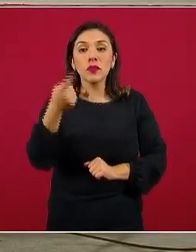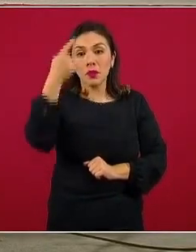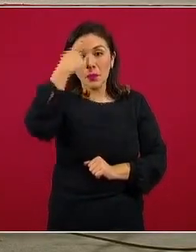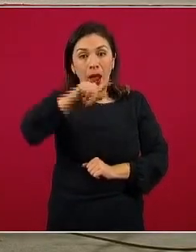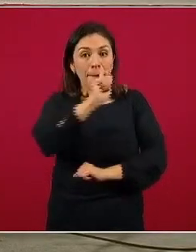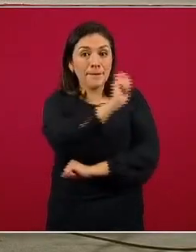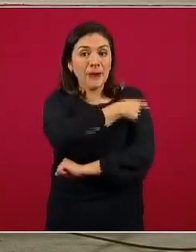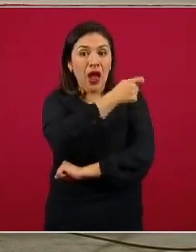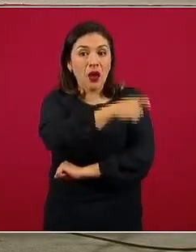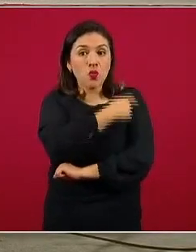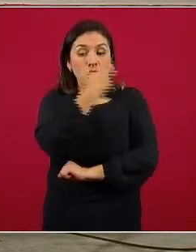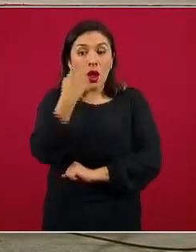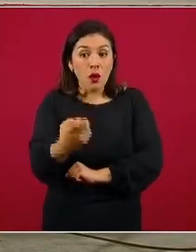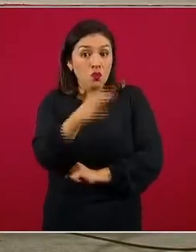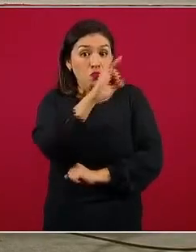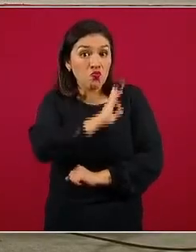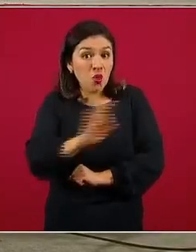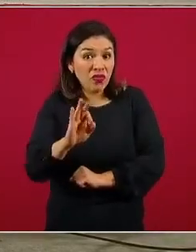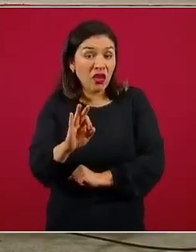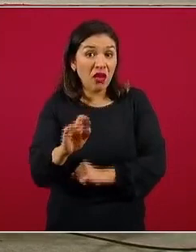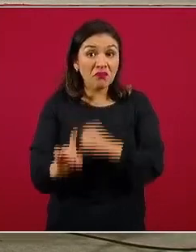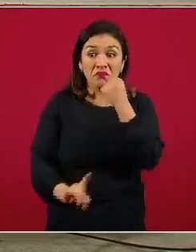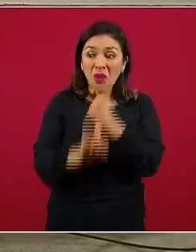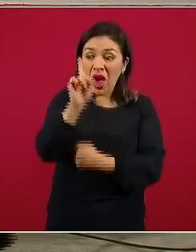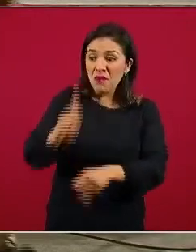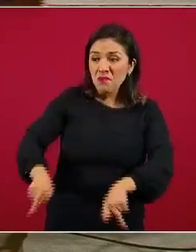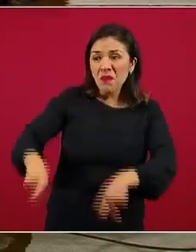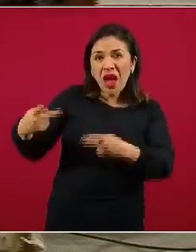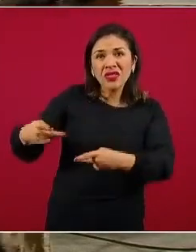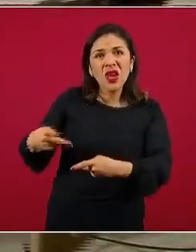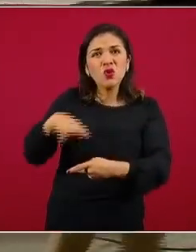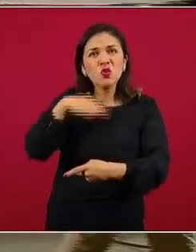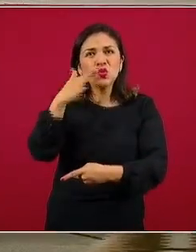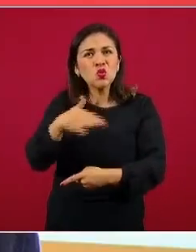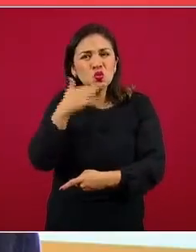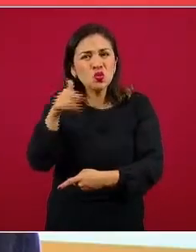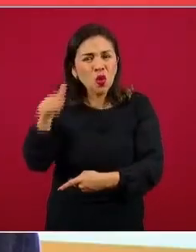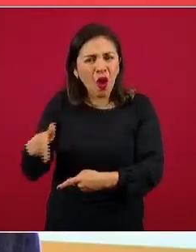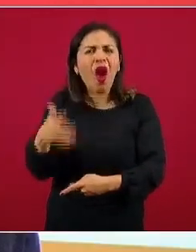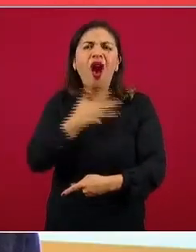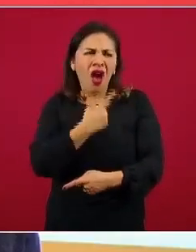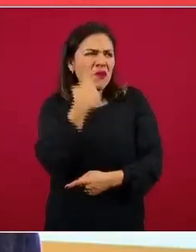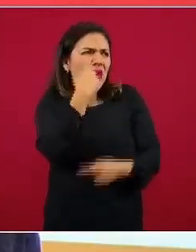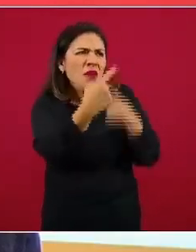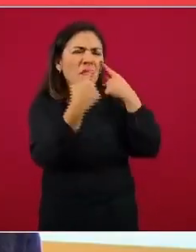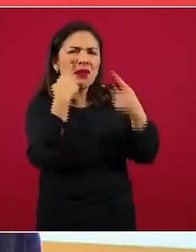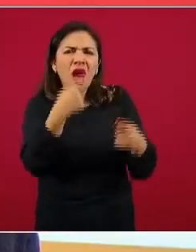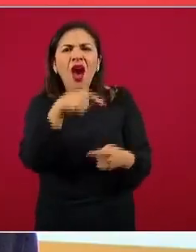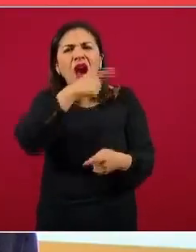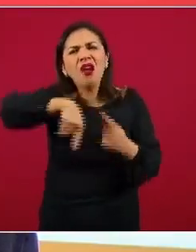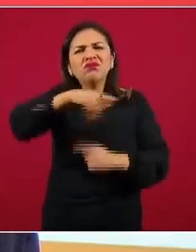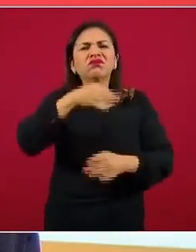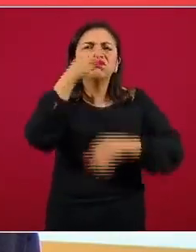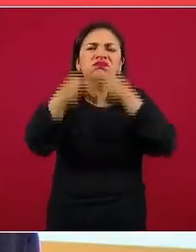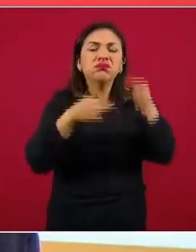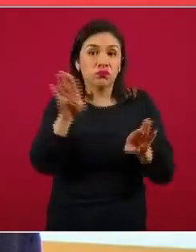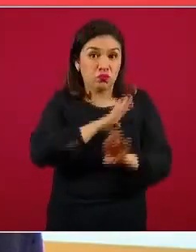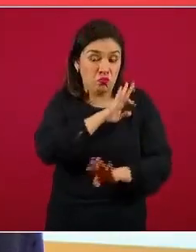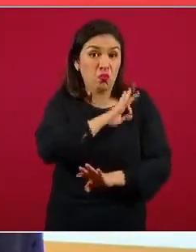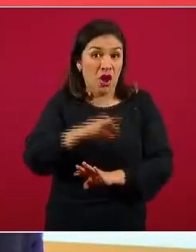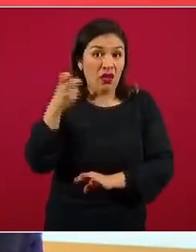que la vacuna pueda en su momento generar un mercado negro, hemos estado viendo medios de comunicación en donde esto se ve como un